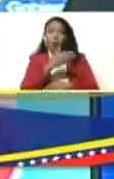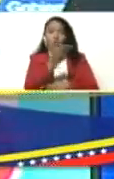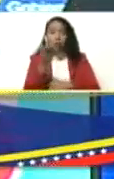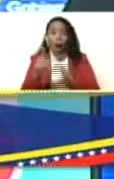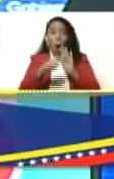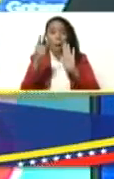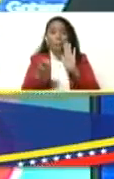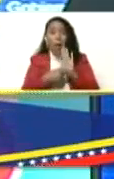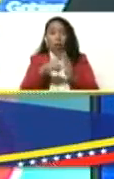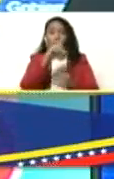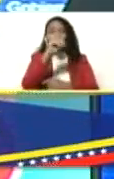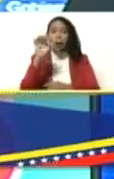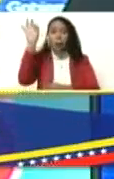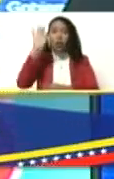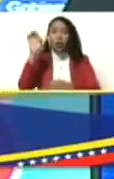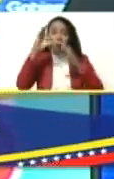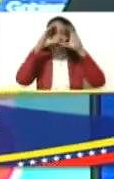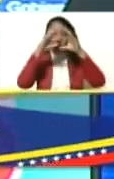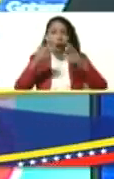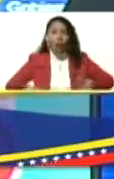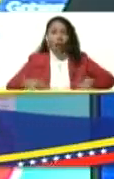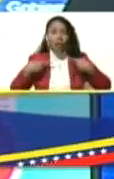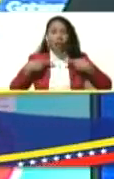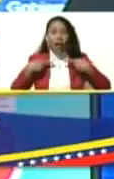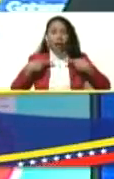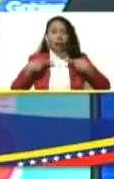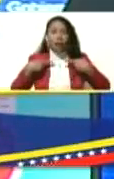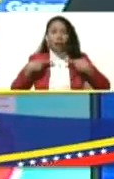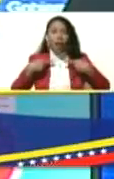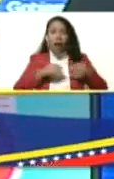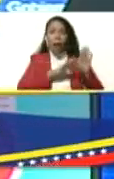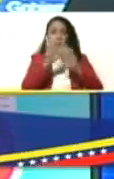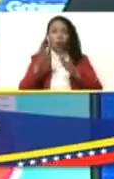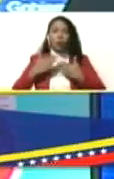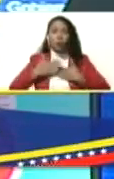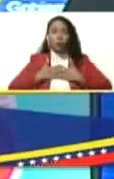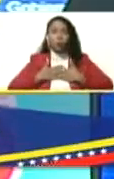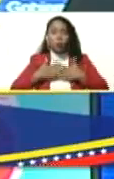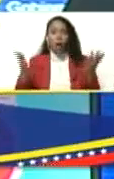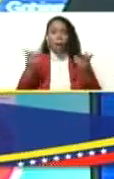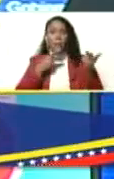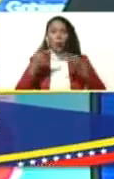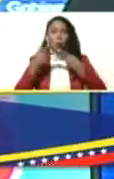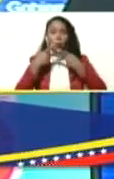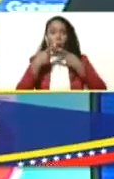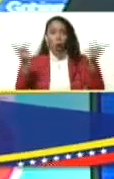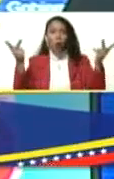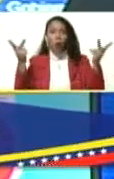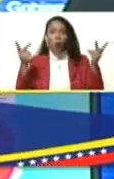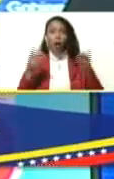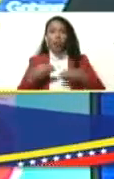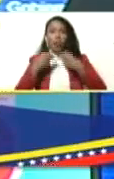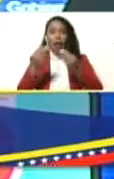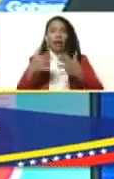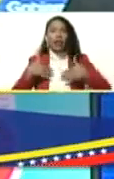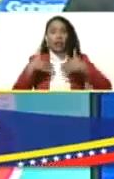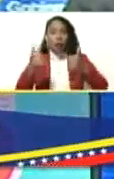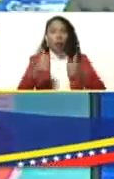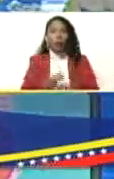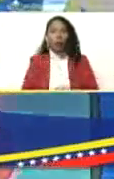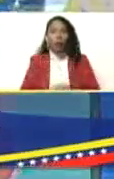el 100% de su vida al apostolado del servicio público, de dar salud,